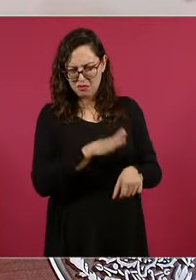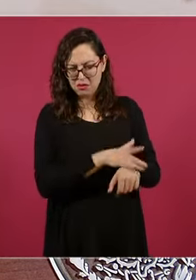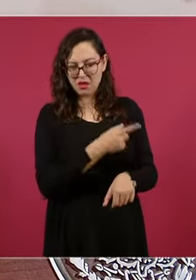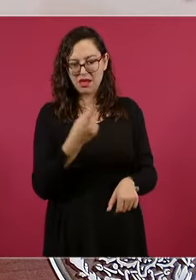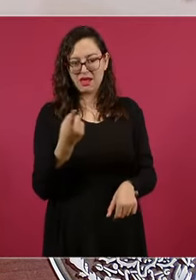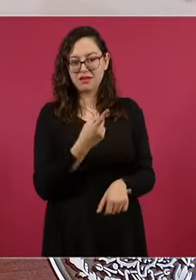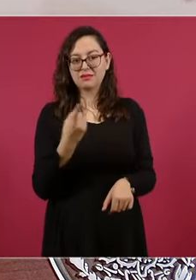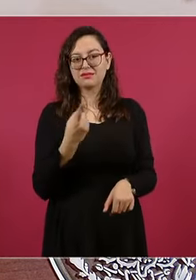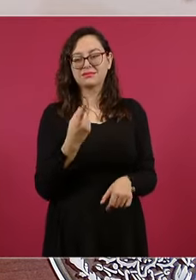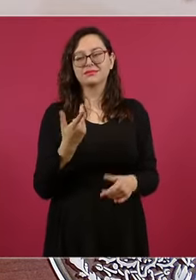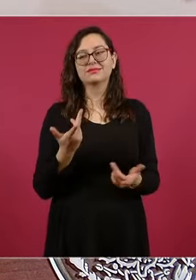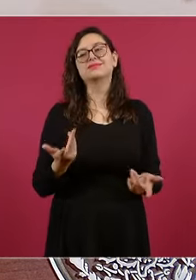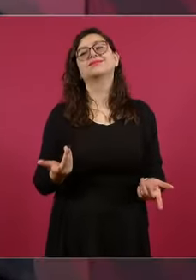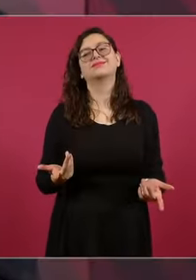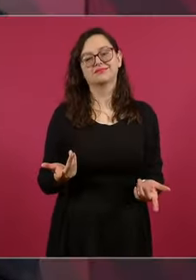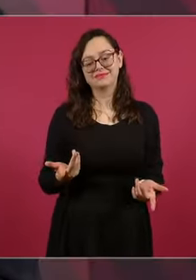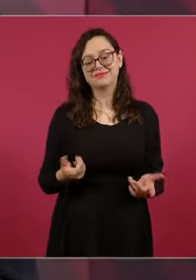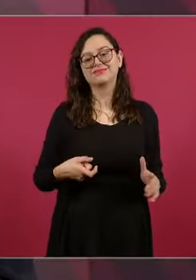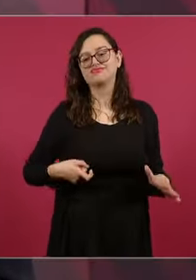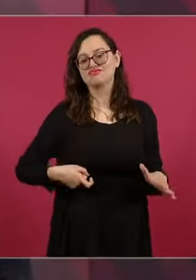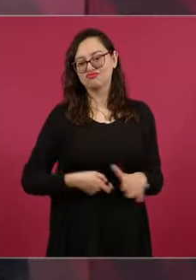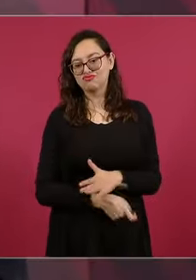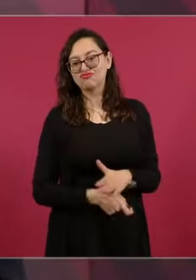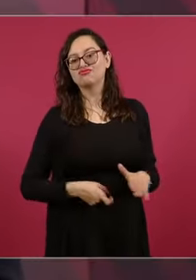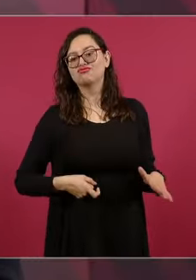si las apagas o